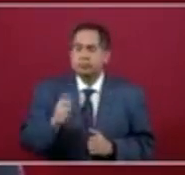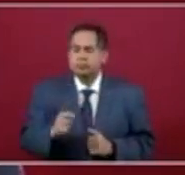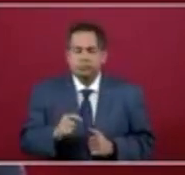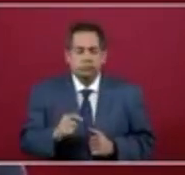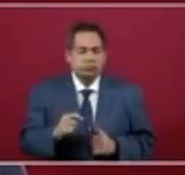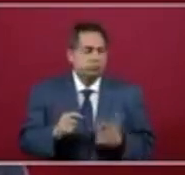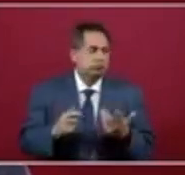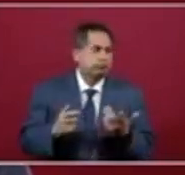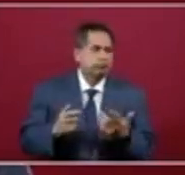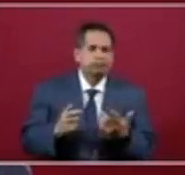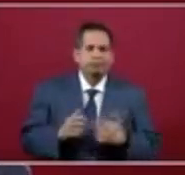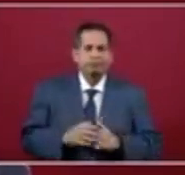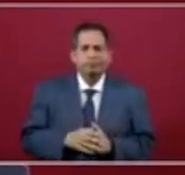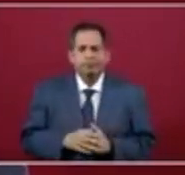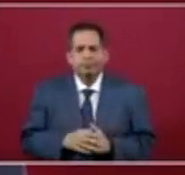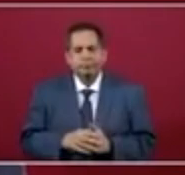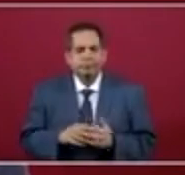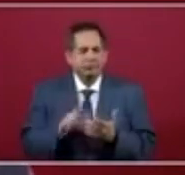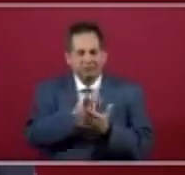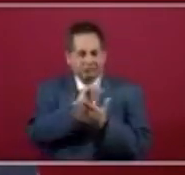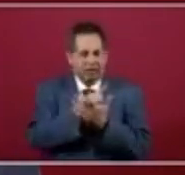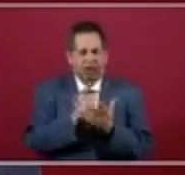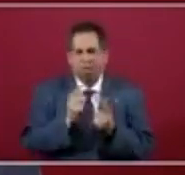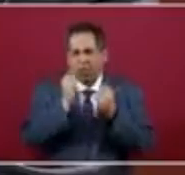manera ilegal,